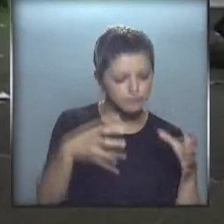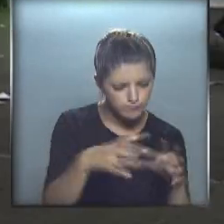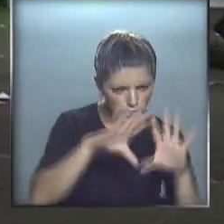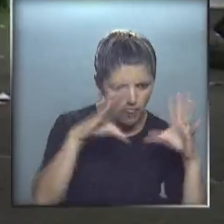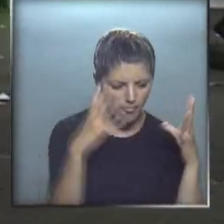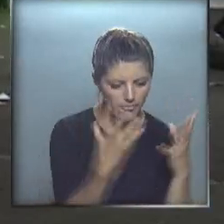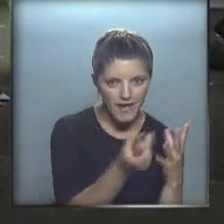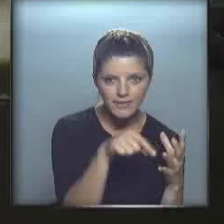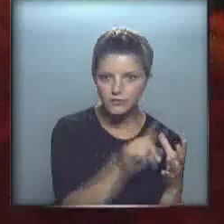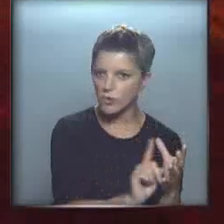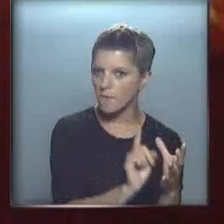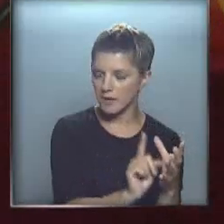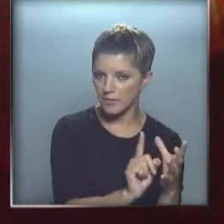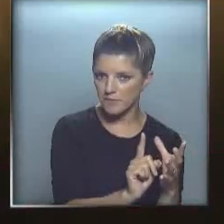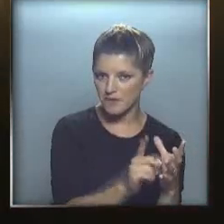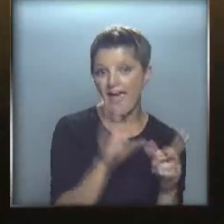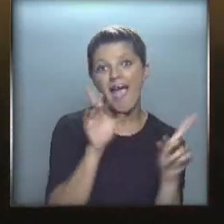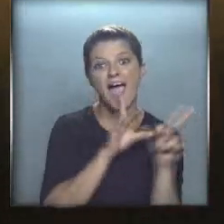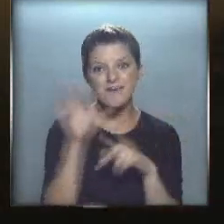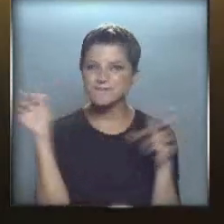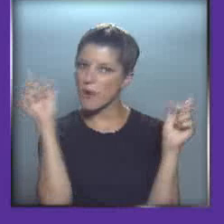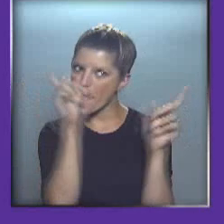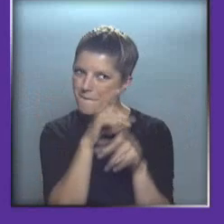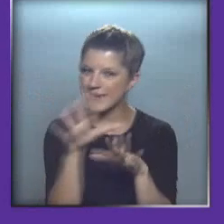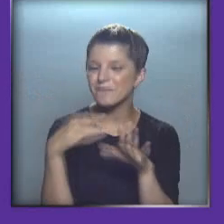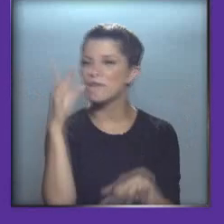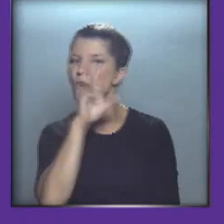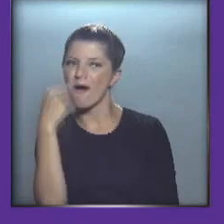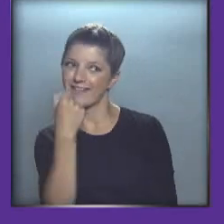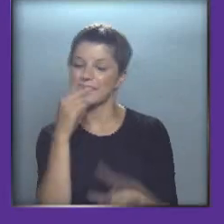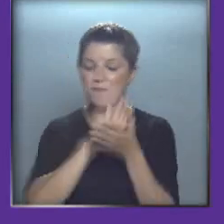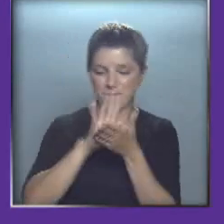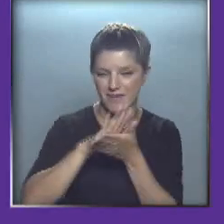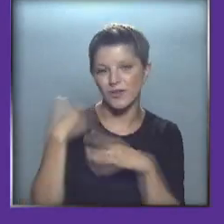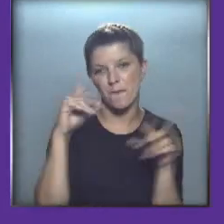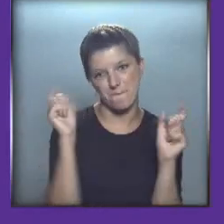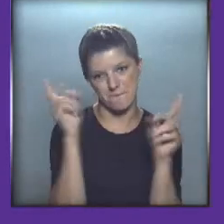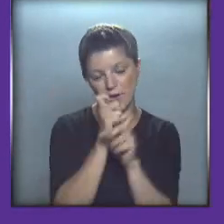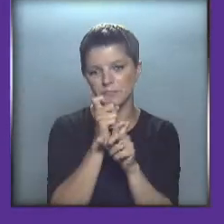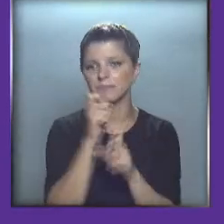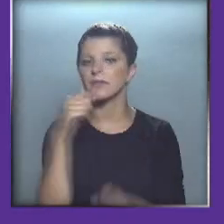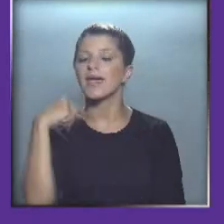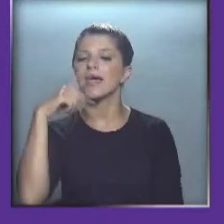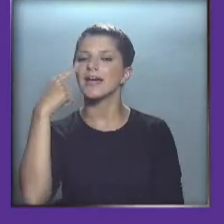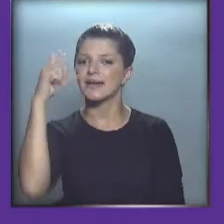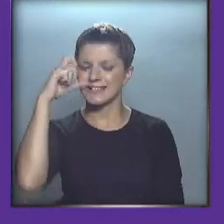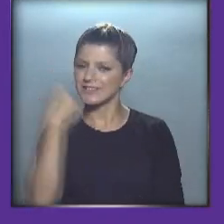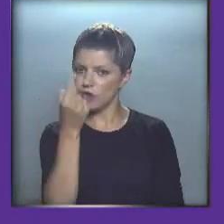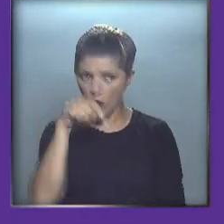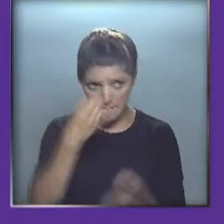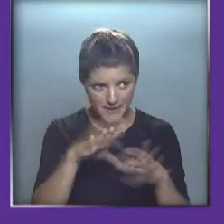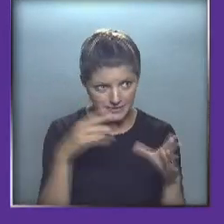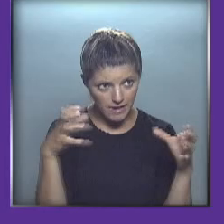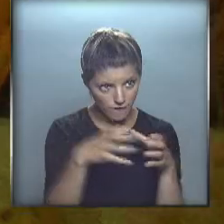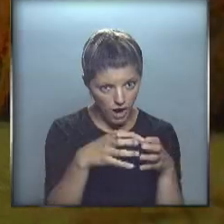que le va a traer un montón, contavos también. De problemas, historia. Básicamente. Eso ya se ve hoy, la esfera ya aparece hoy, la historia ya se abre de movida. Sí, ya hoy